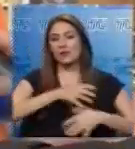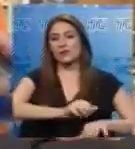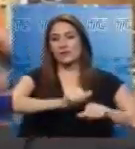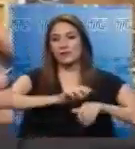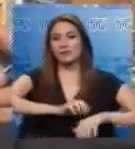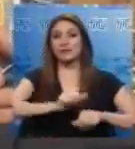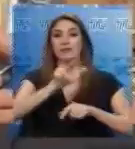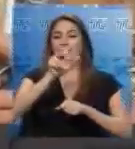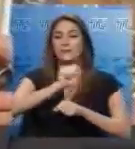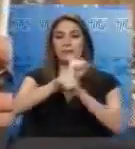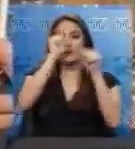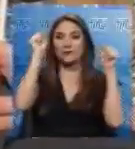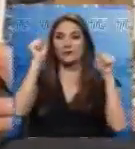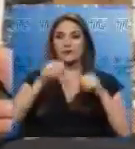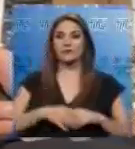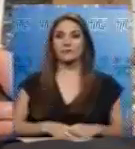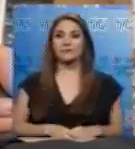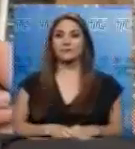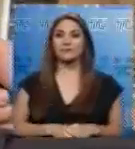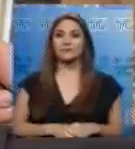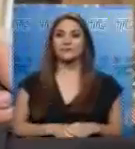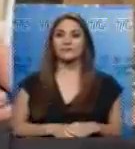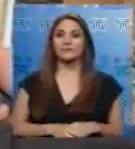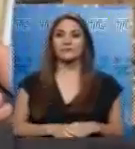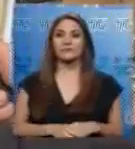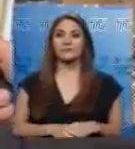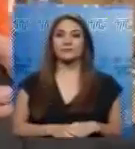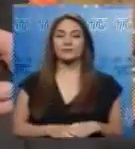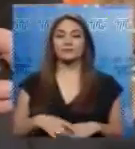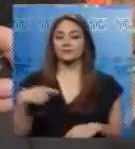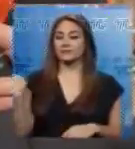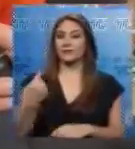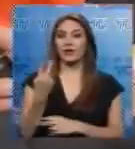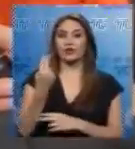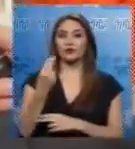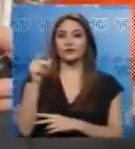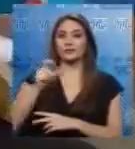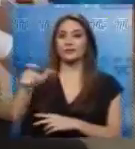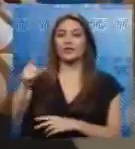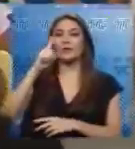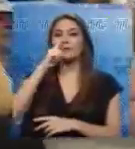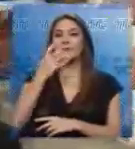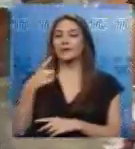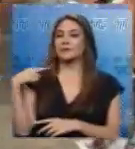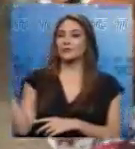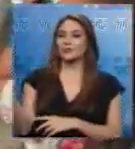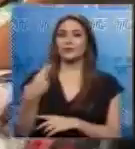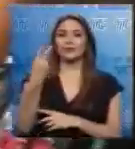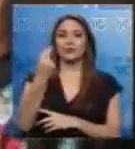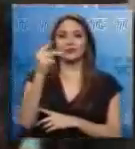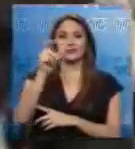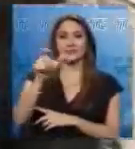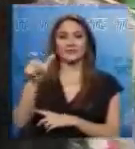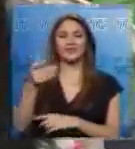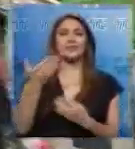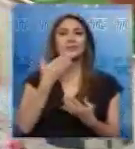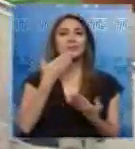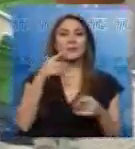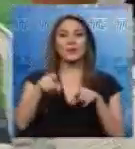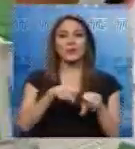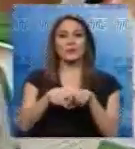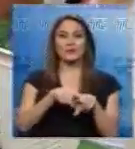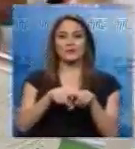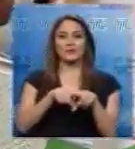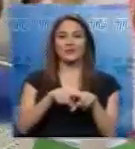costumbre, a las 3 de la mañana, el cual es que somos 12, el equipo de ganadería. Sus preparados participaron en el concurso